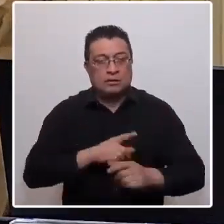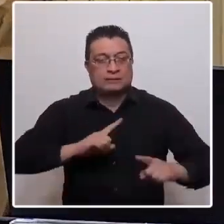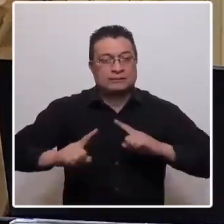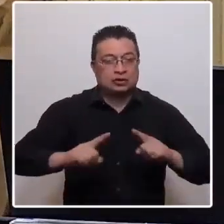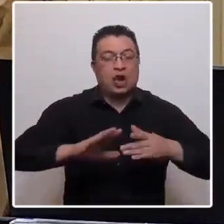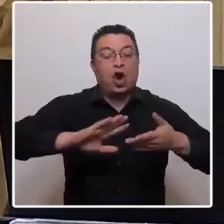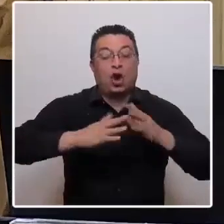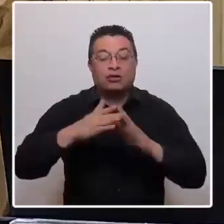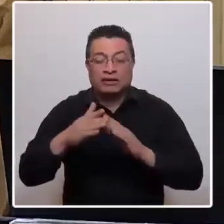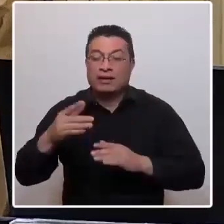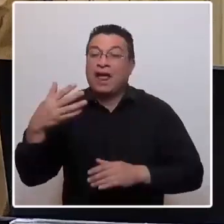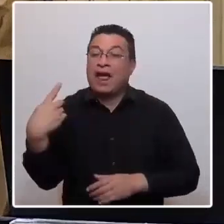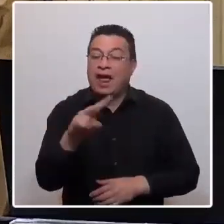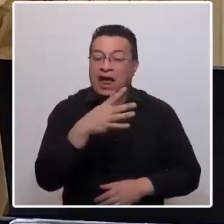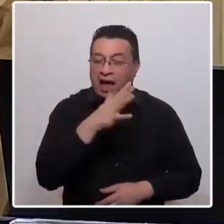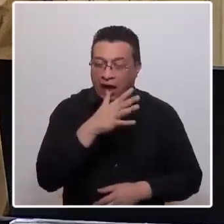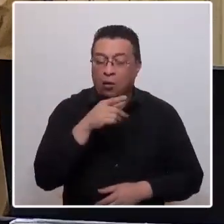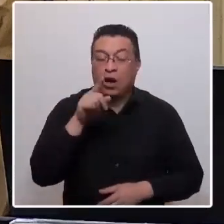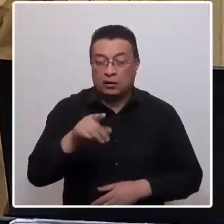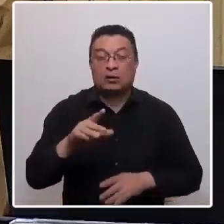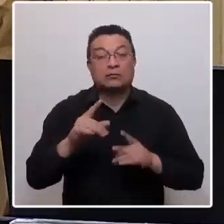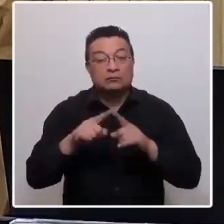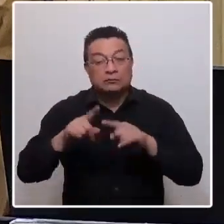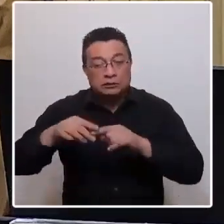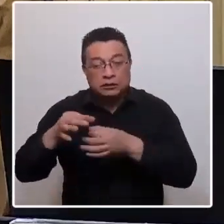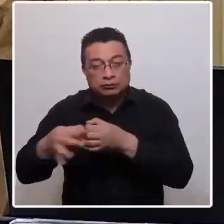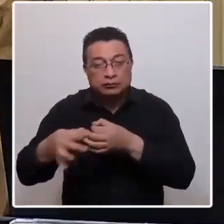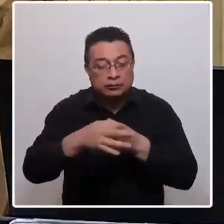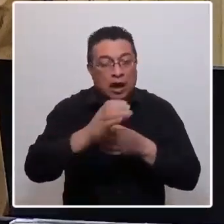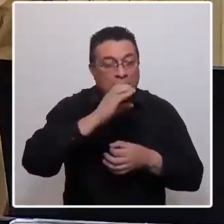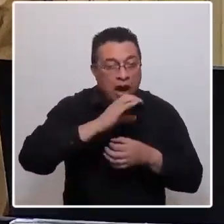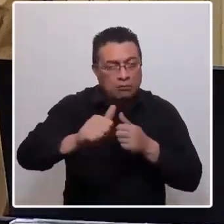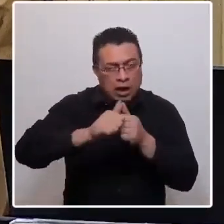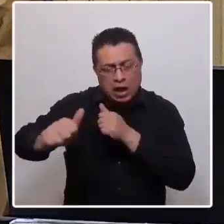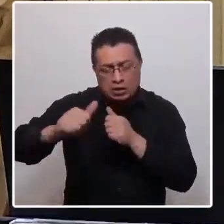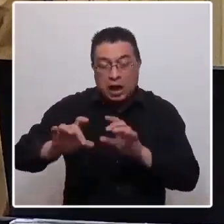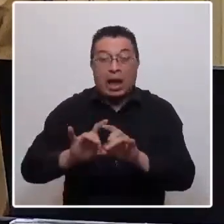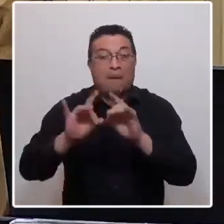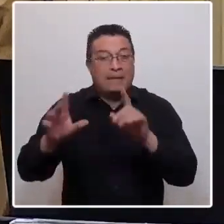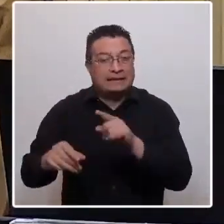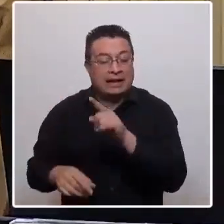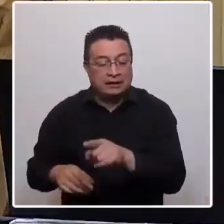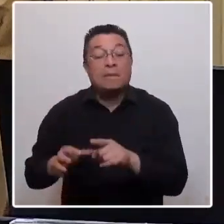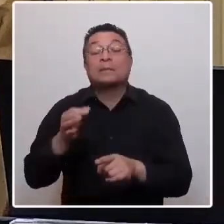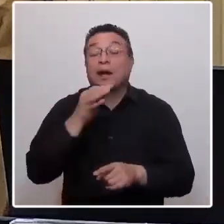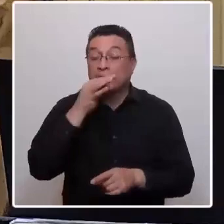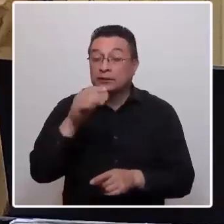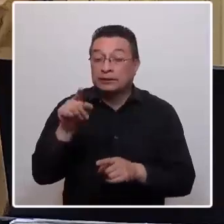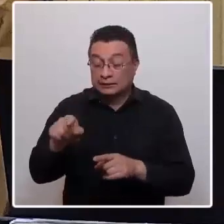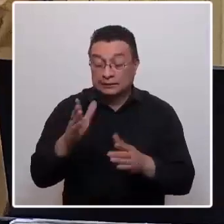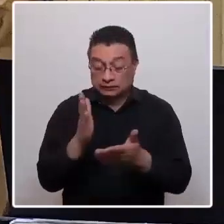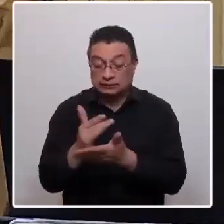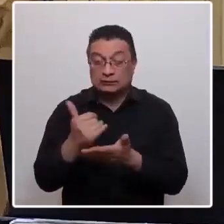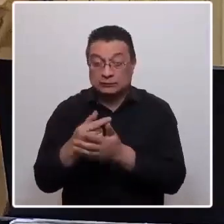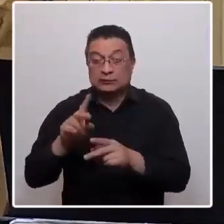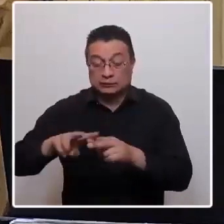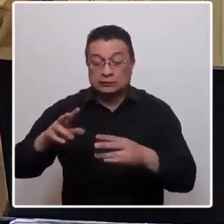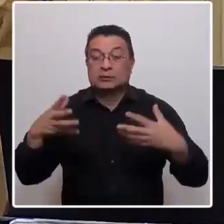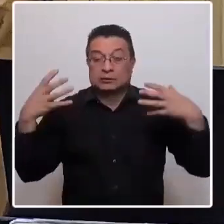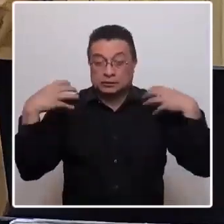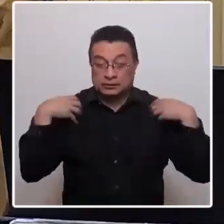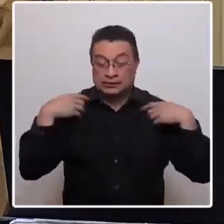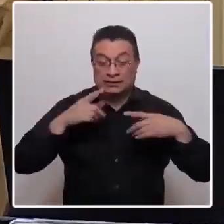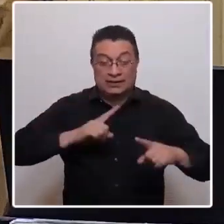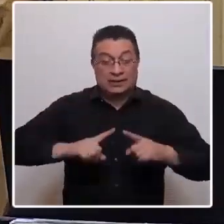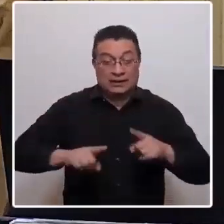las aguas, especialmente en áreas y territorios rurales extremos. Principalmente el señalar que estas organizaciones que se encargarán de dicha gestión